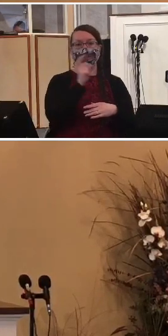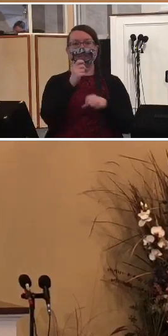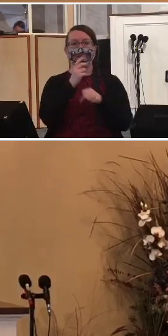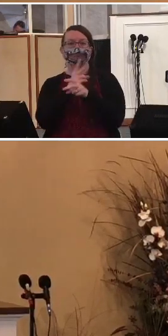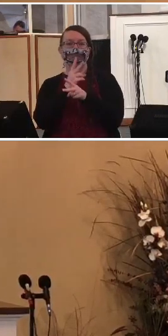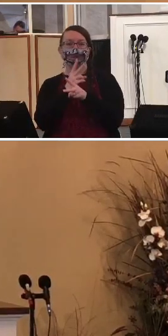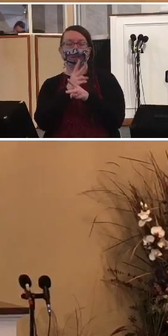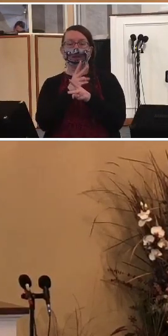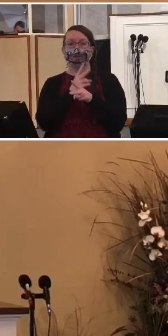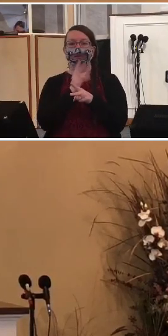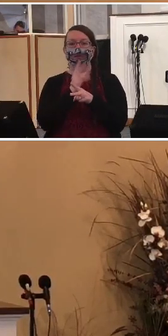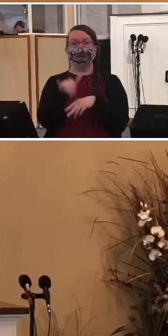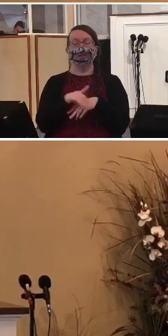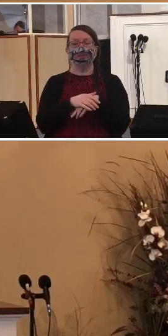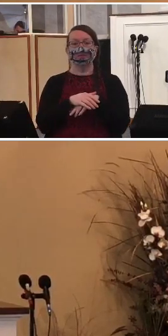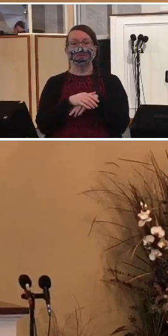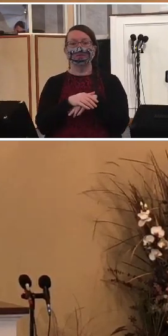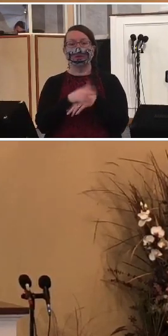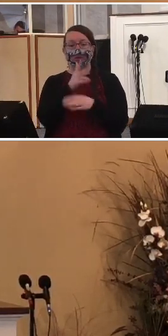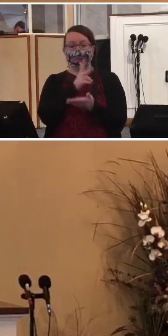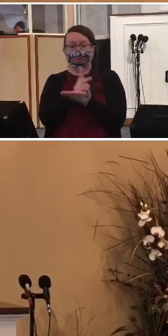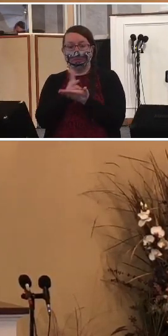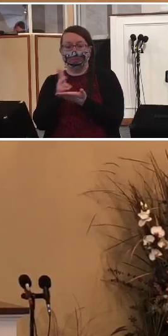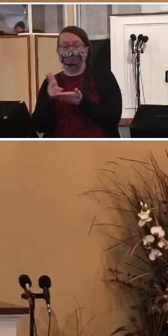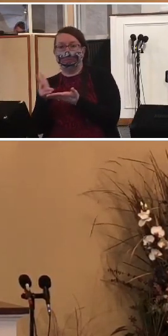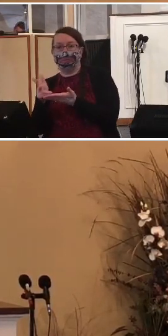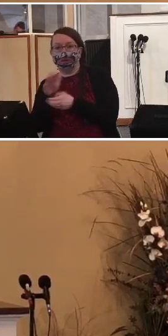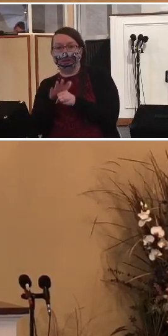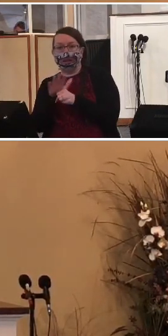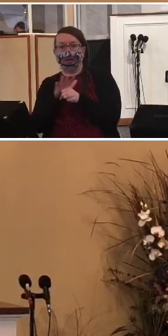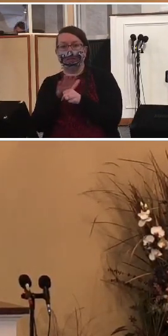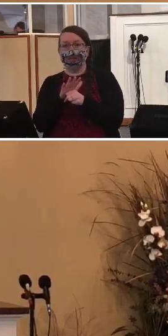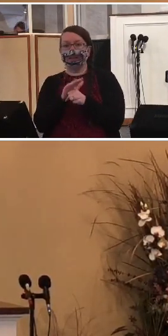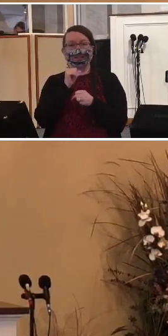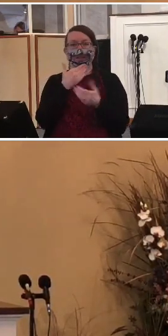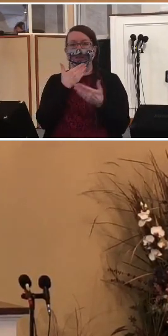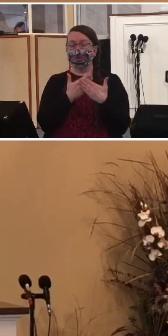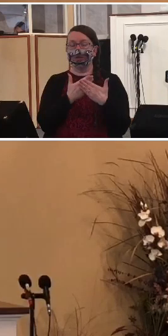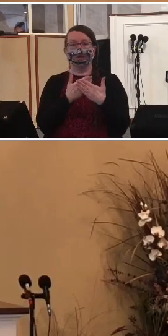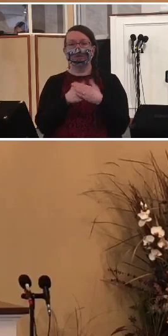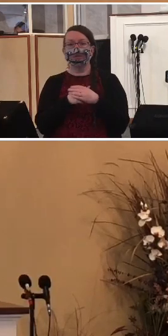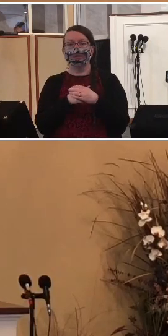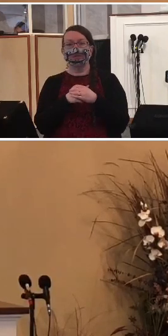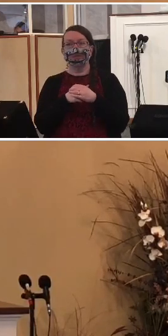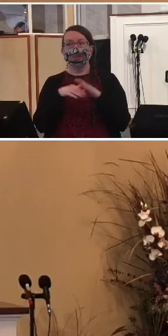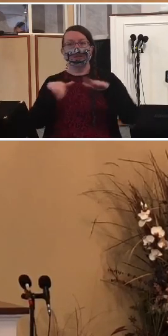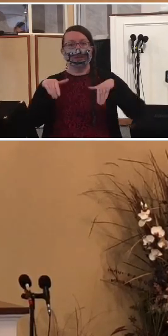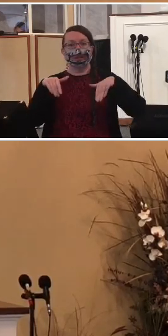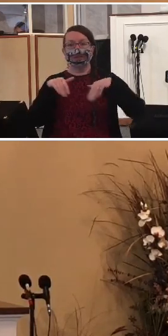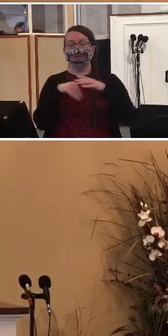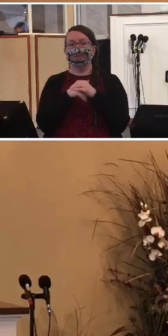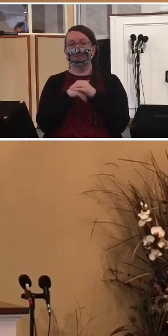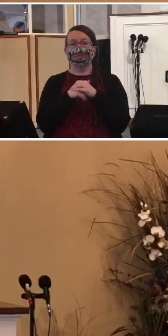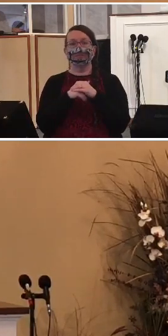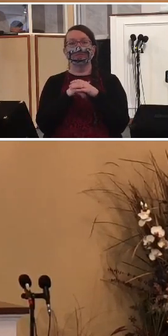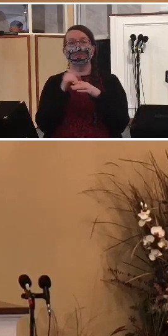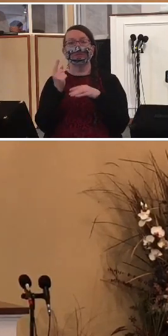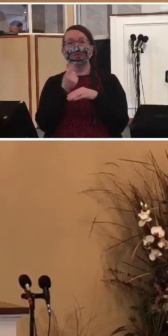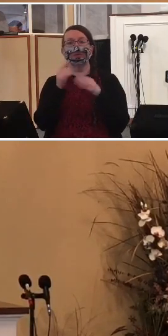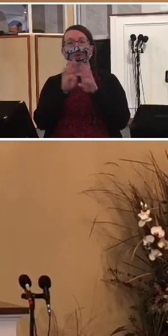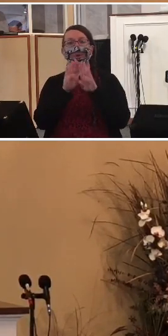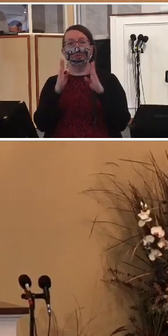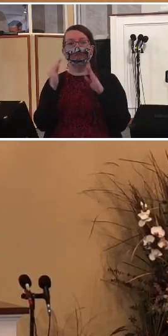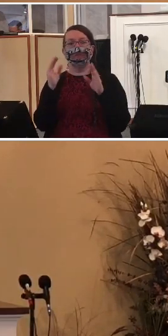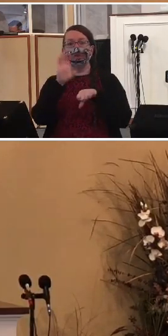ahora. El parqueo está terrible. O sea, yo espero que las personas que no son parte de la iglesia lleguen allá